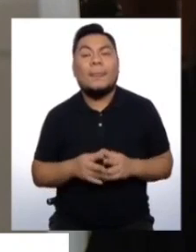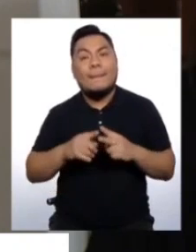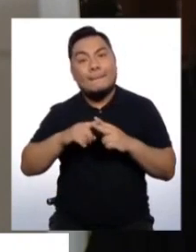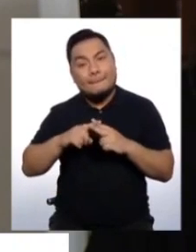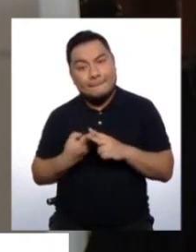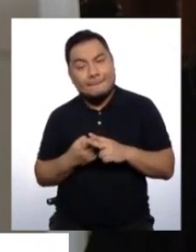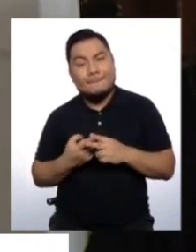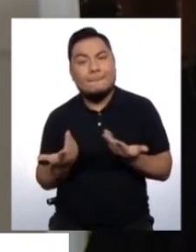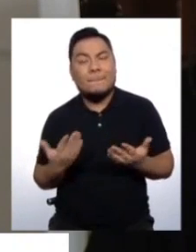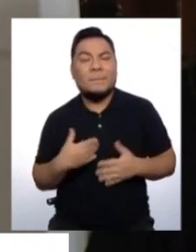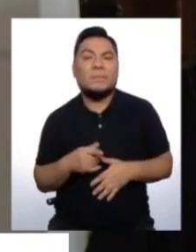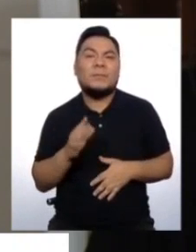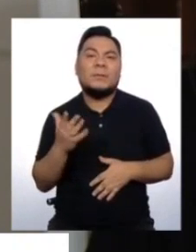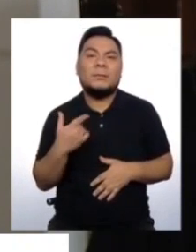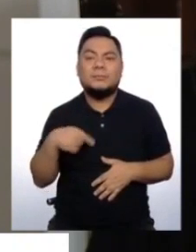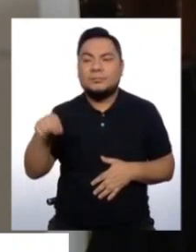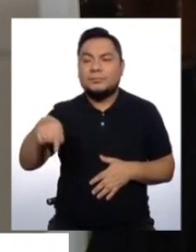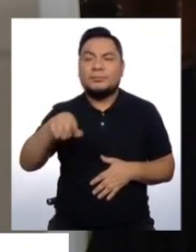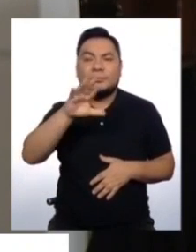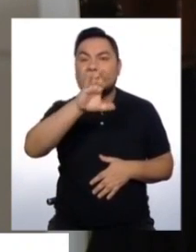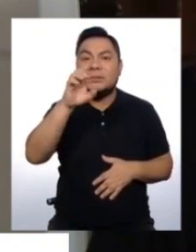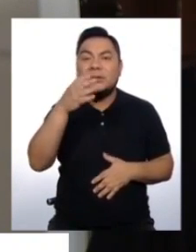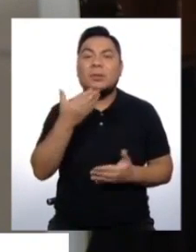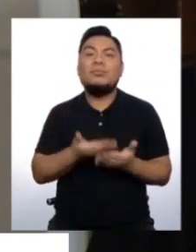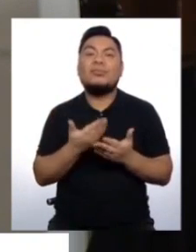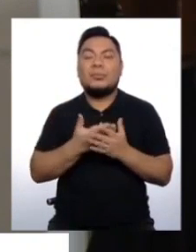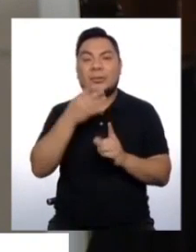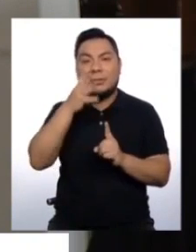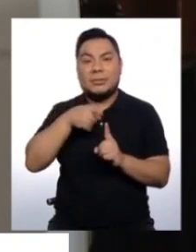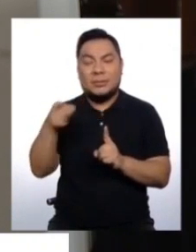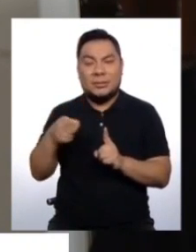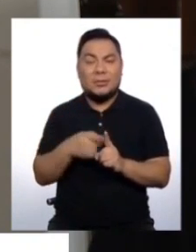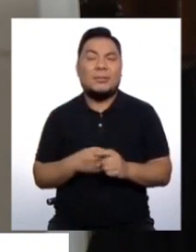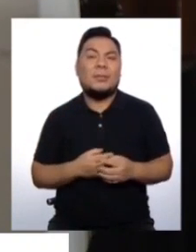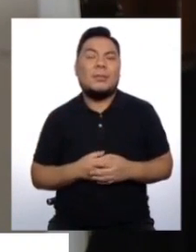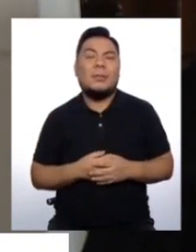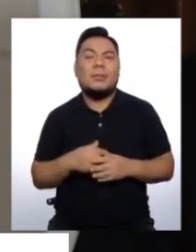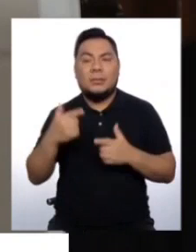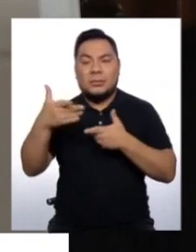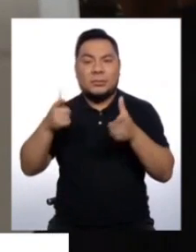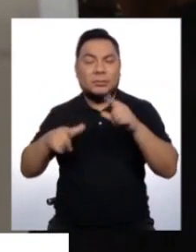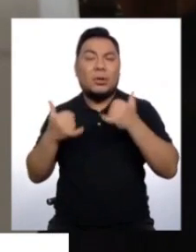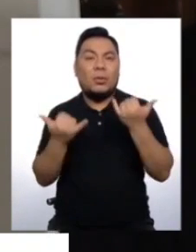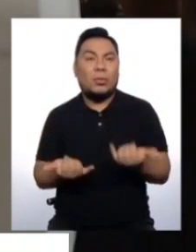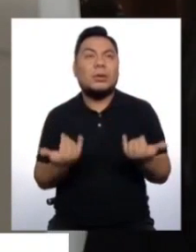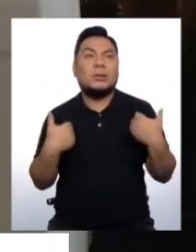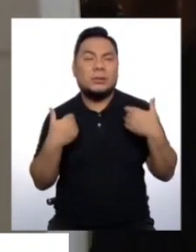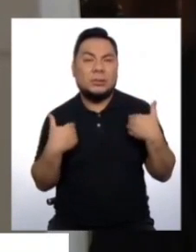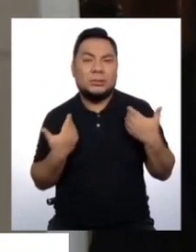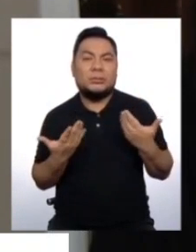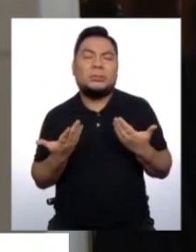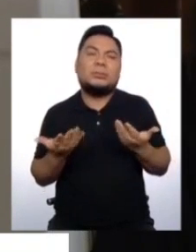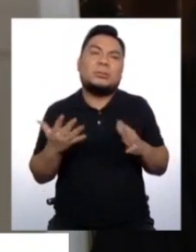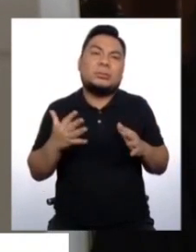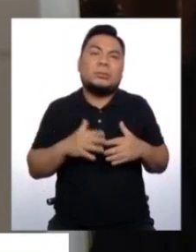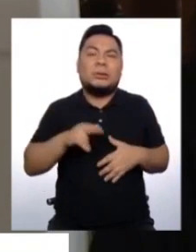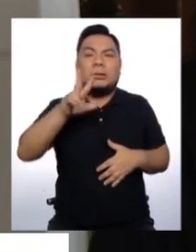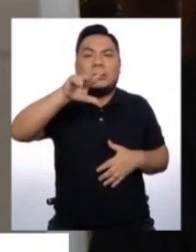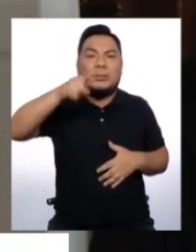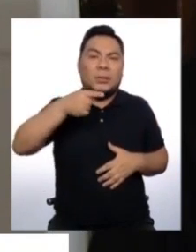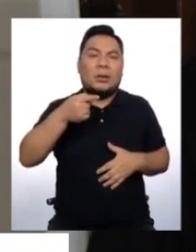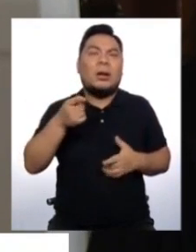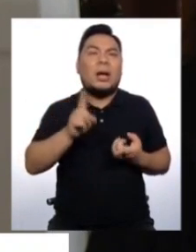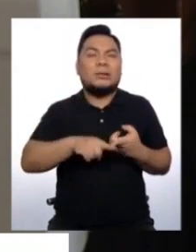Empezamos con una capacidad instalada de 500 pruebas moleculares, y hoy día tenemos una capacidad instalada de alrededor de 3.000